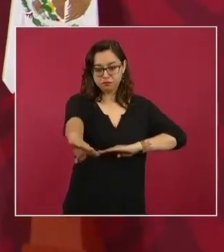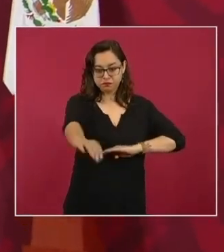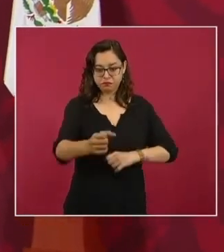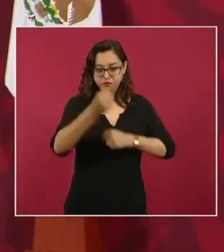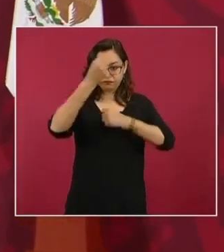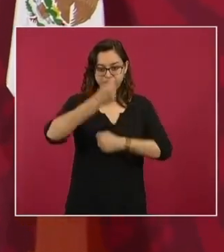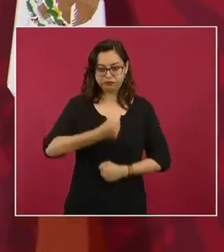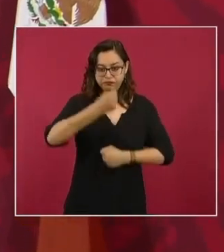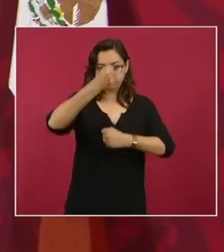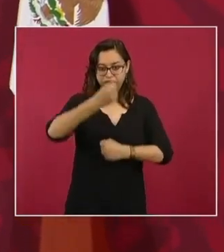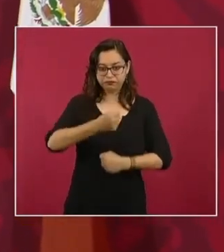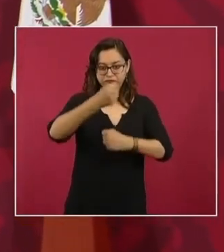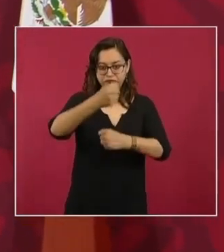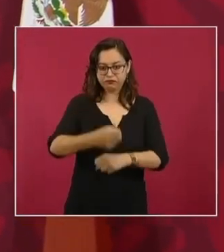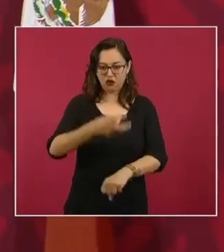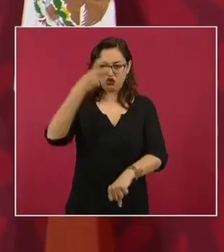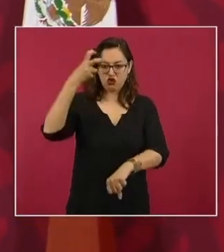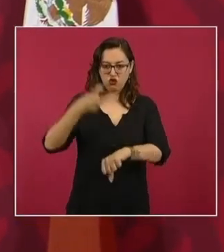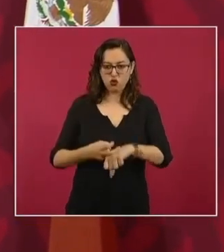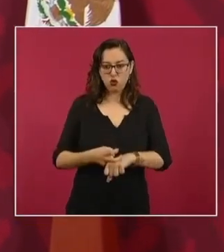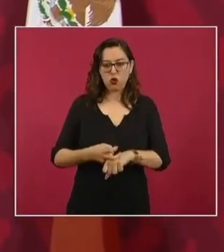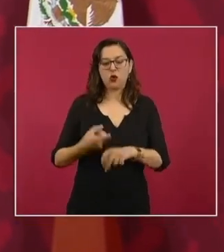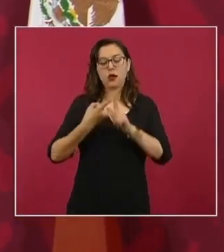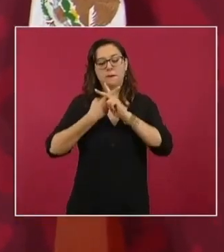durmientes y los rieles,